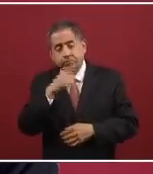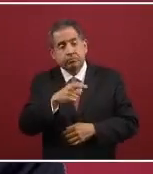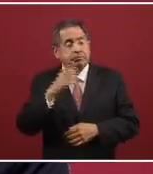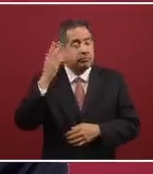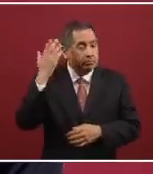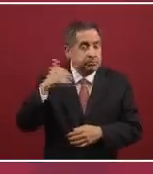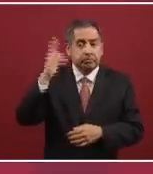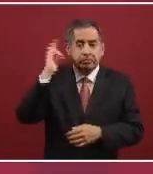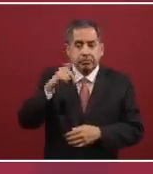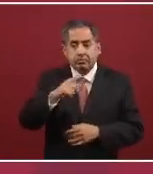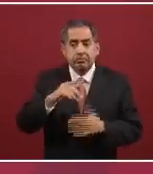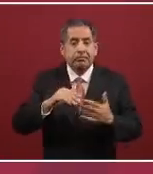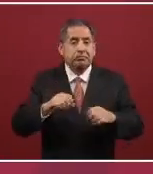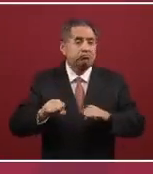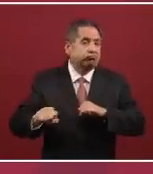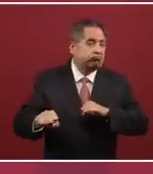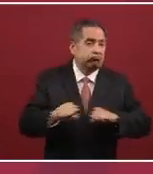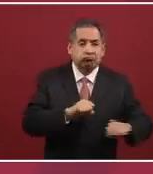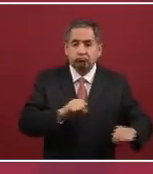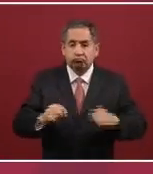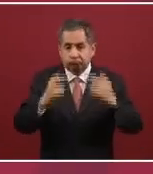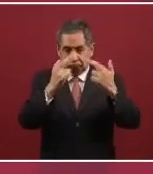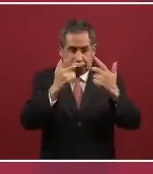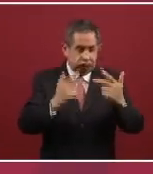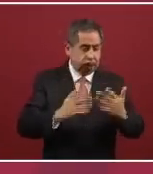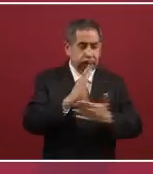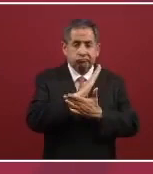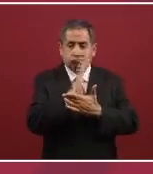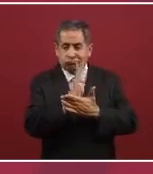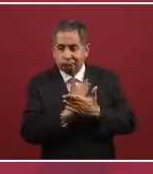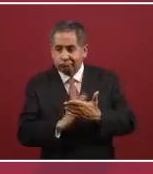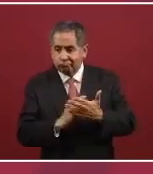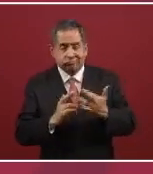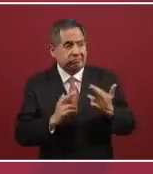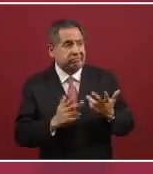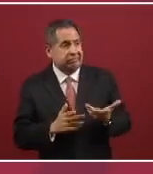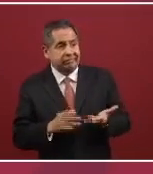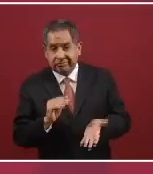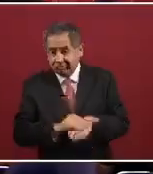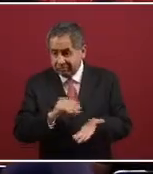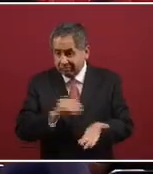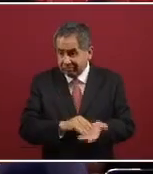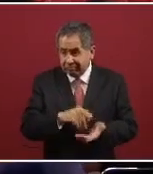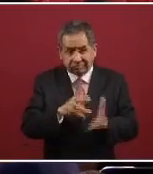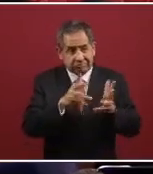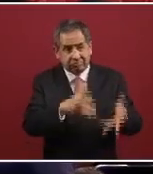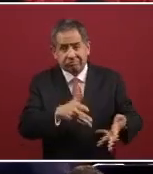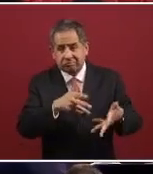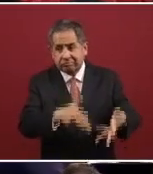fueron afectadas por los sismos, que todavía no se